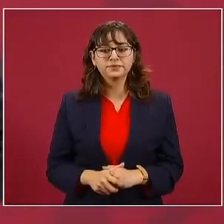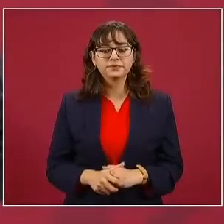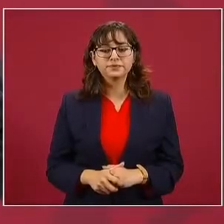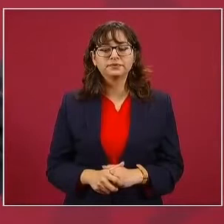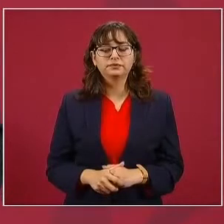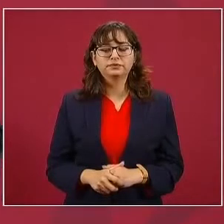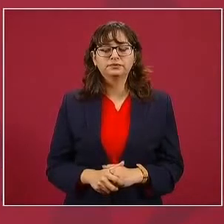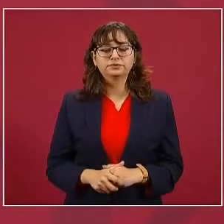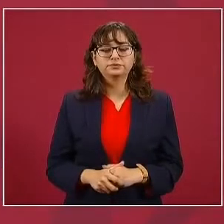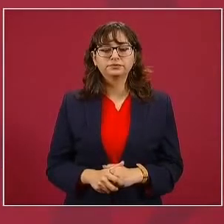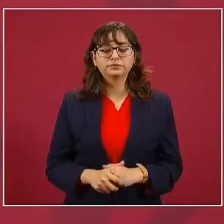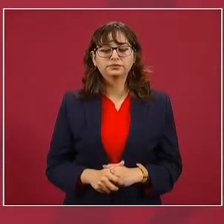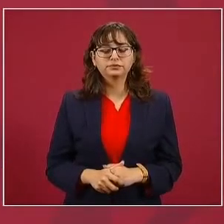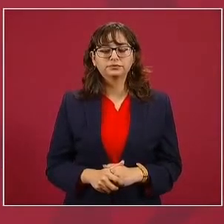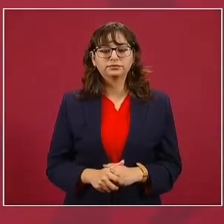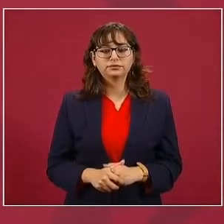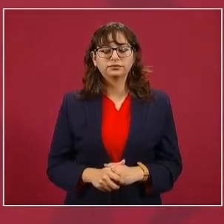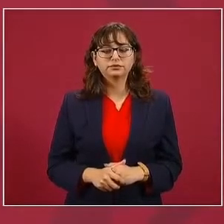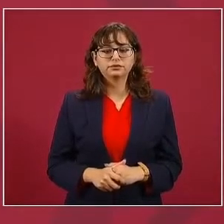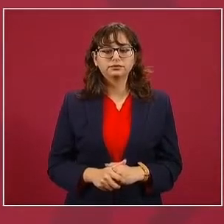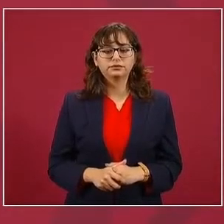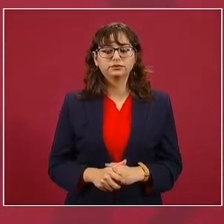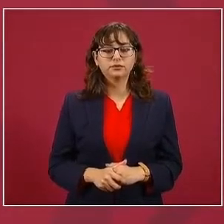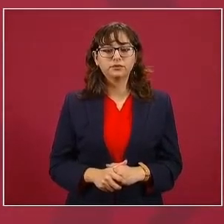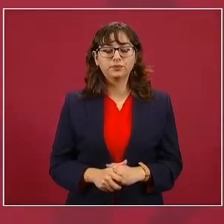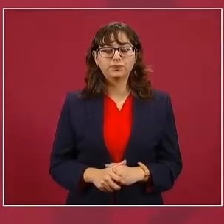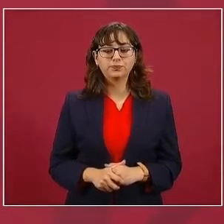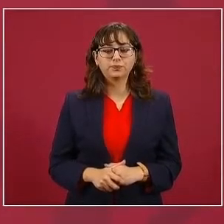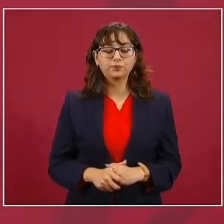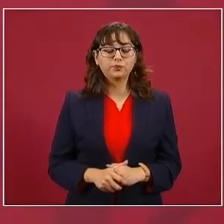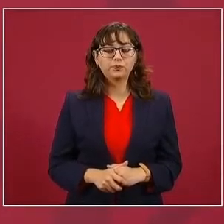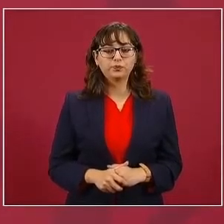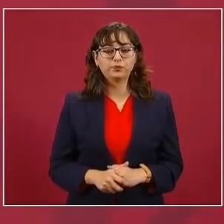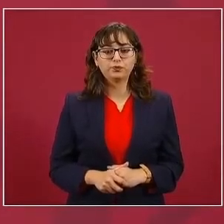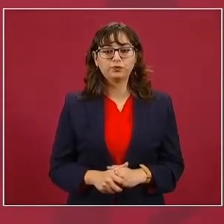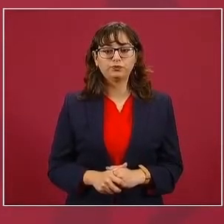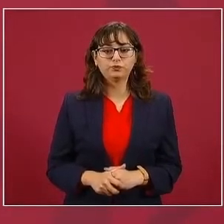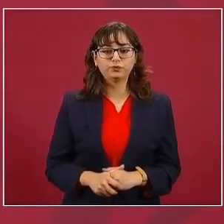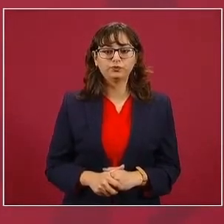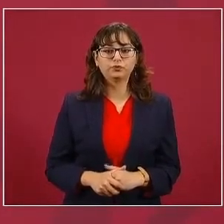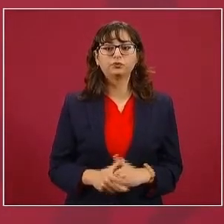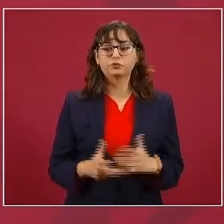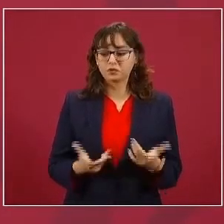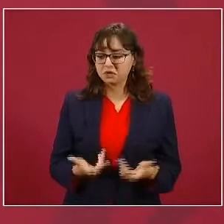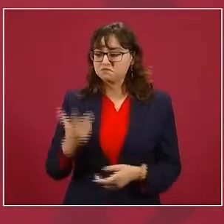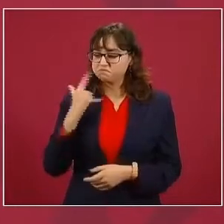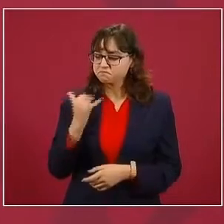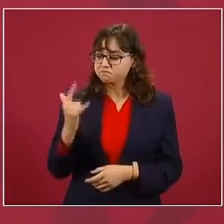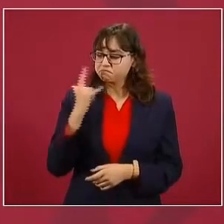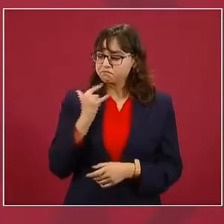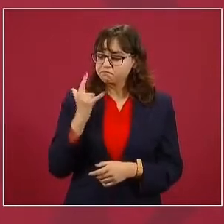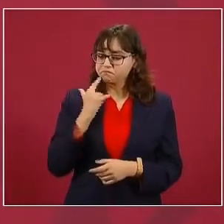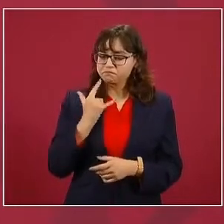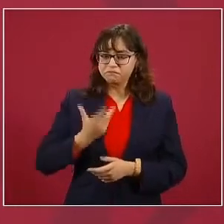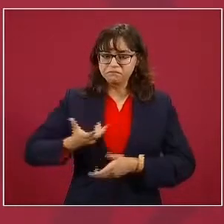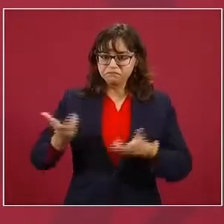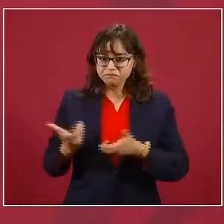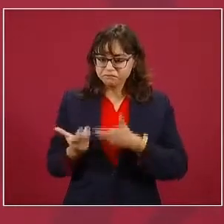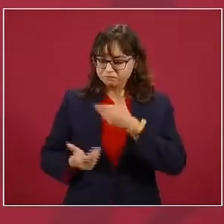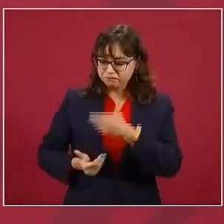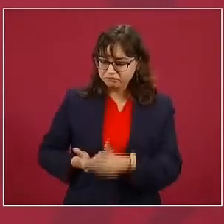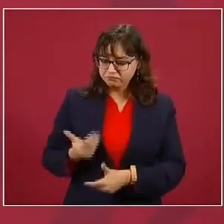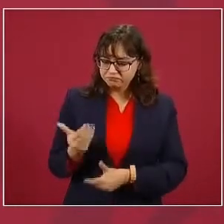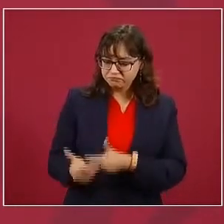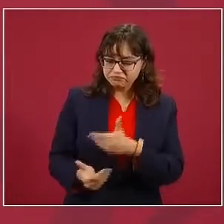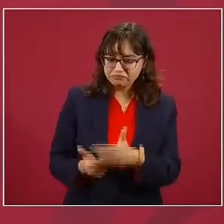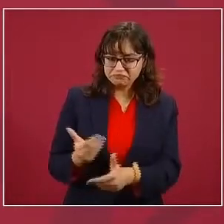en la medida de las posibilidades y de las